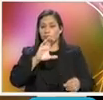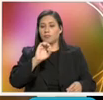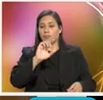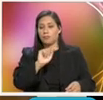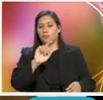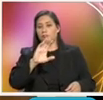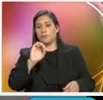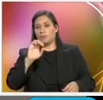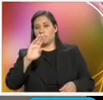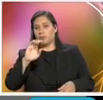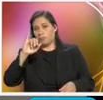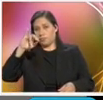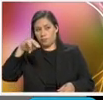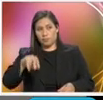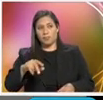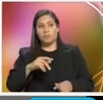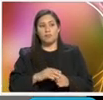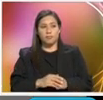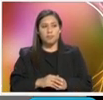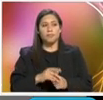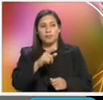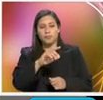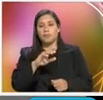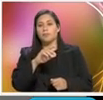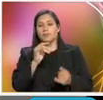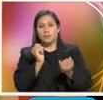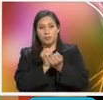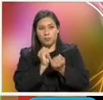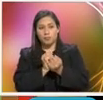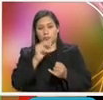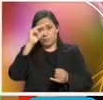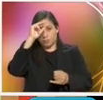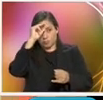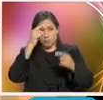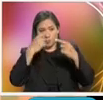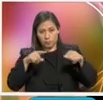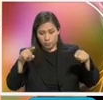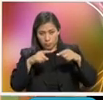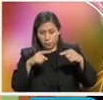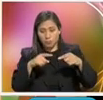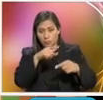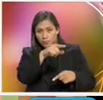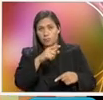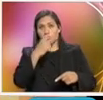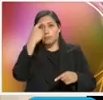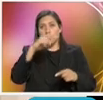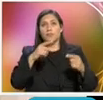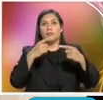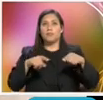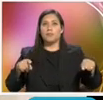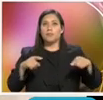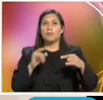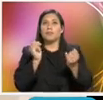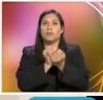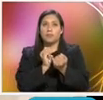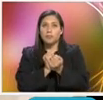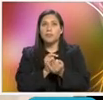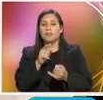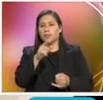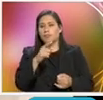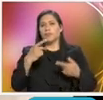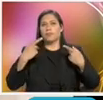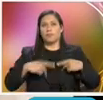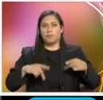Sí. que bueno, también un genio de la música grunge, que dejó mucho para la música y que también era